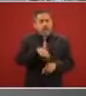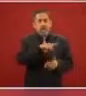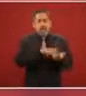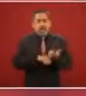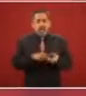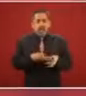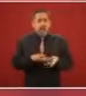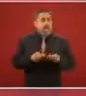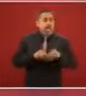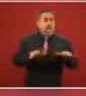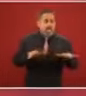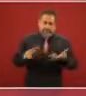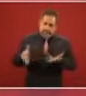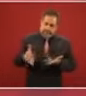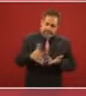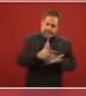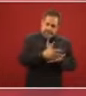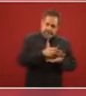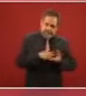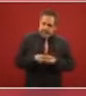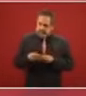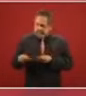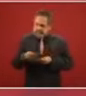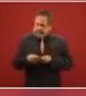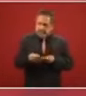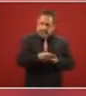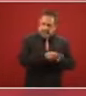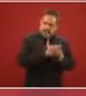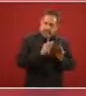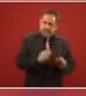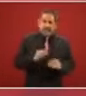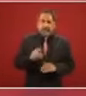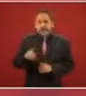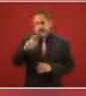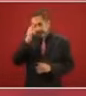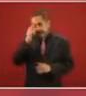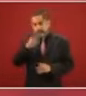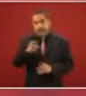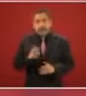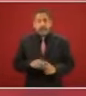recursos. Acuérdense ustedes de que